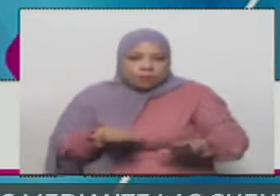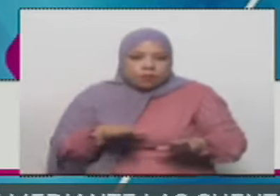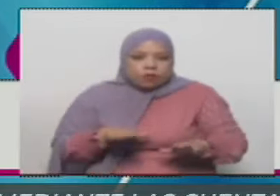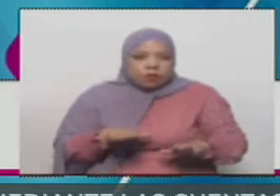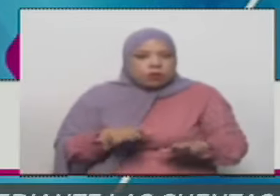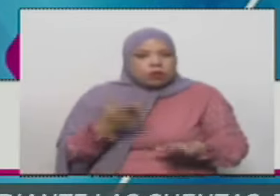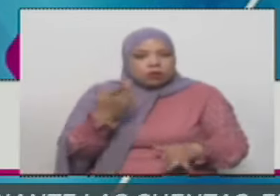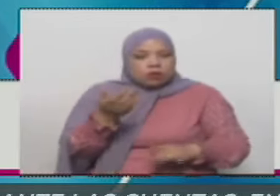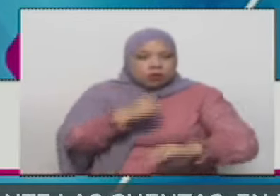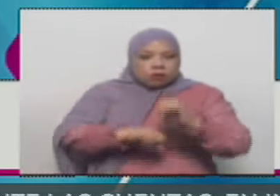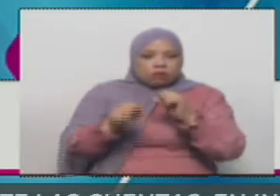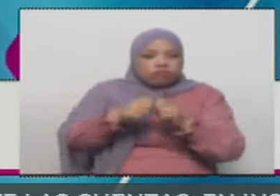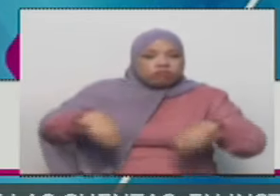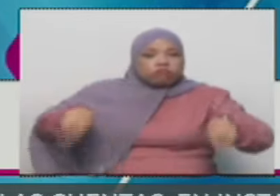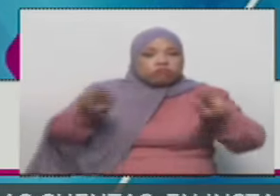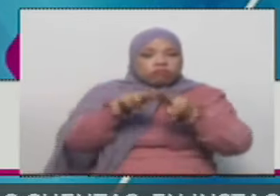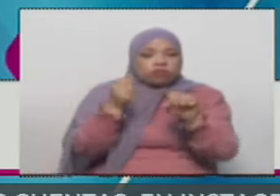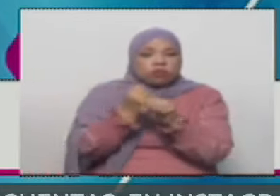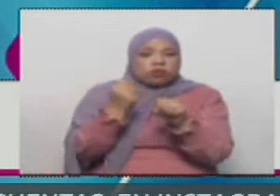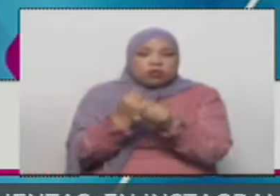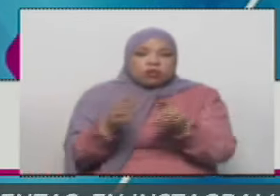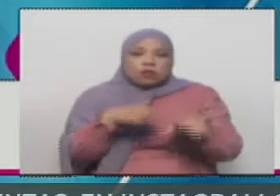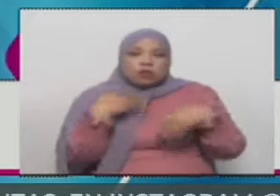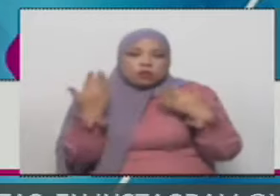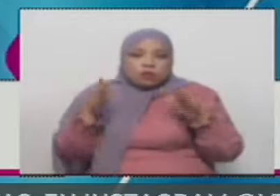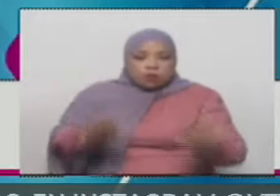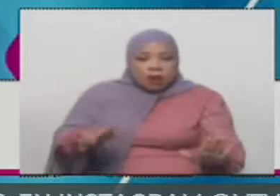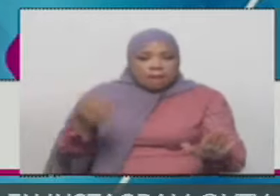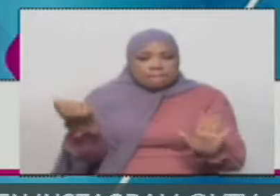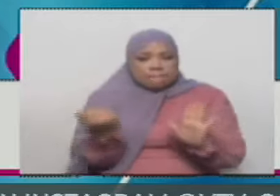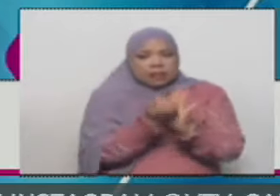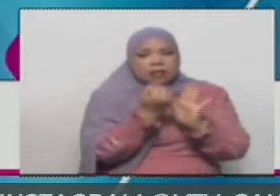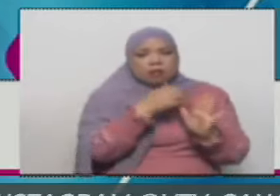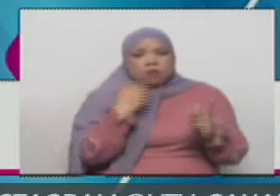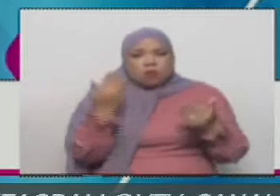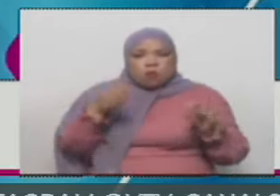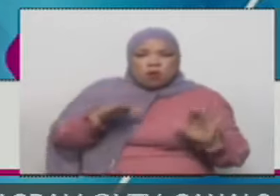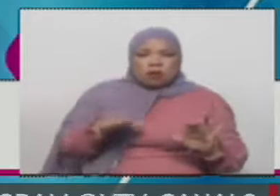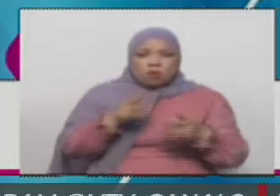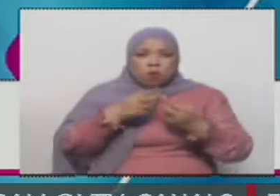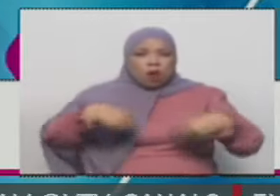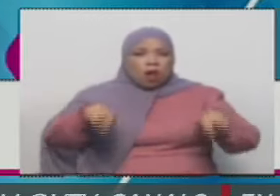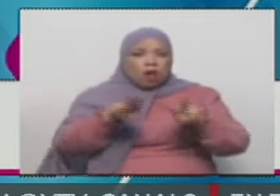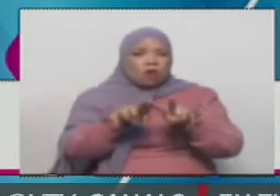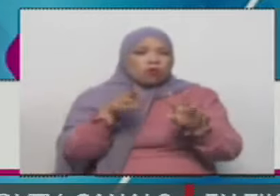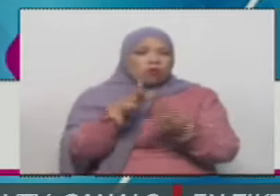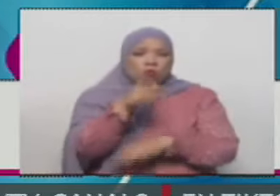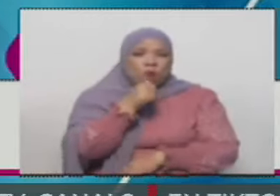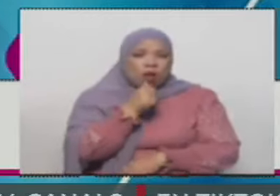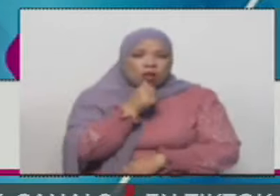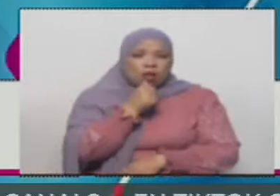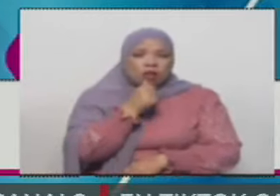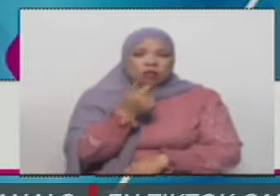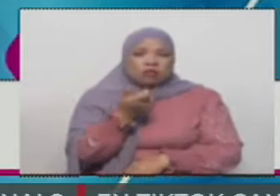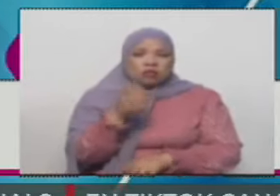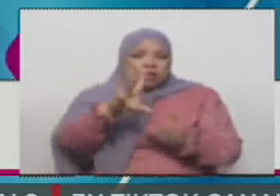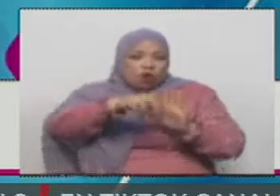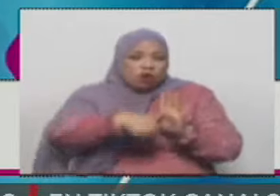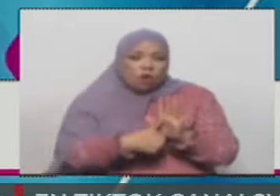los antivalores del genocidio, del asesinato, los antivalores de la